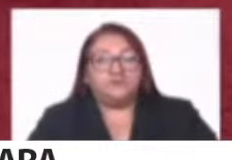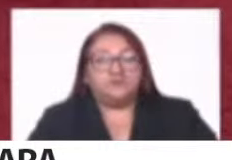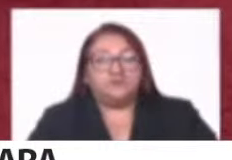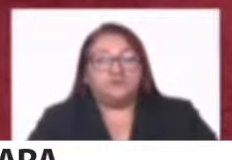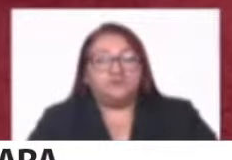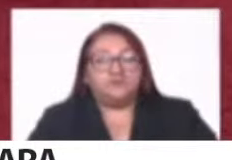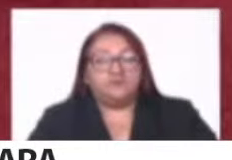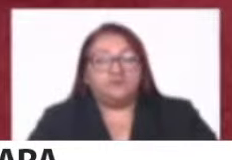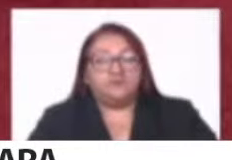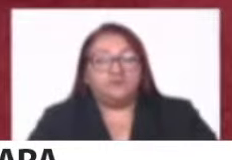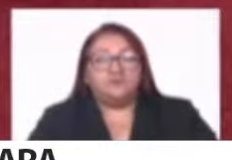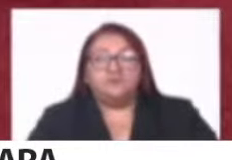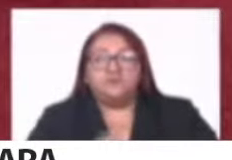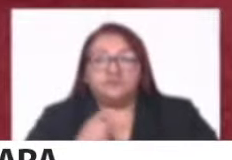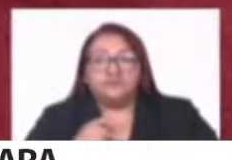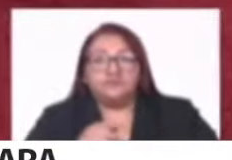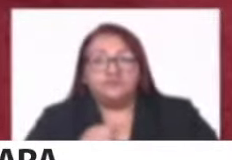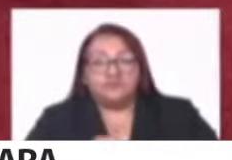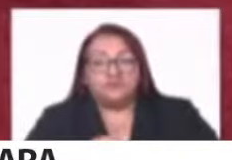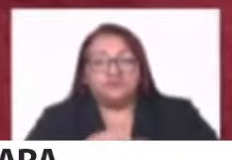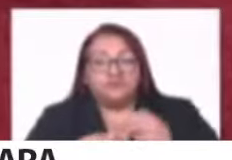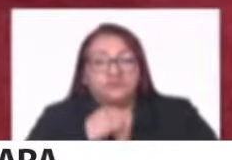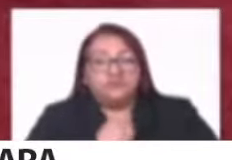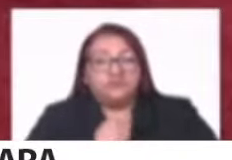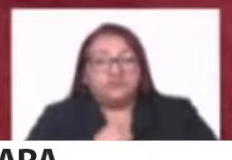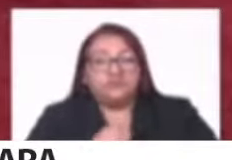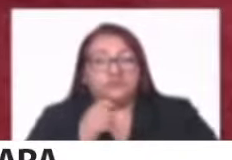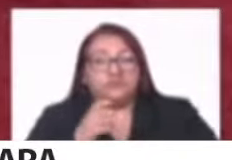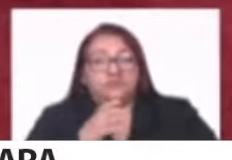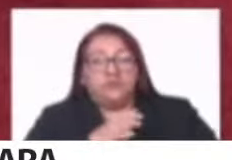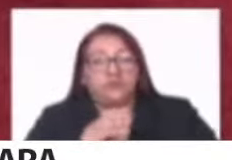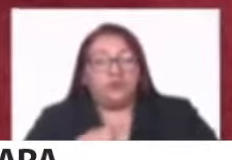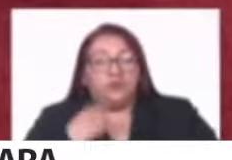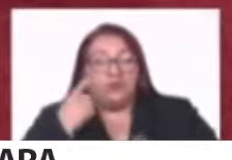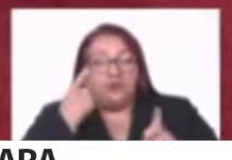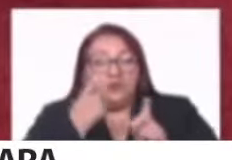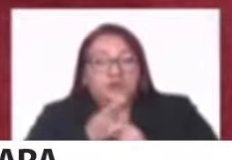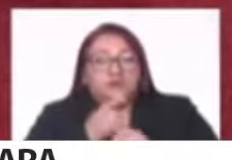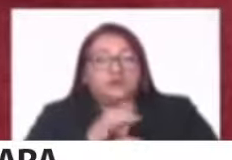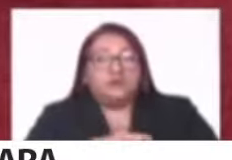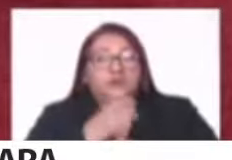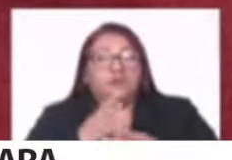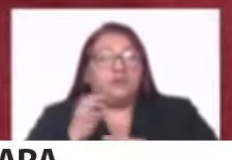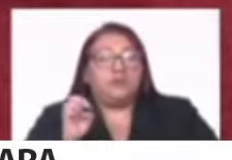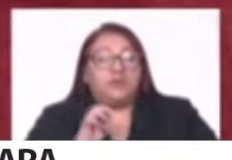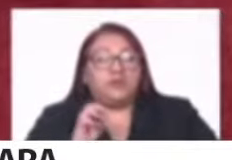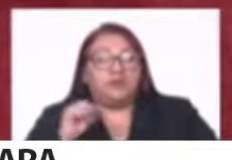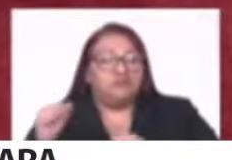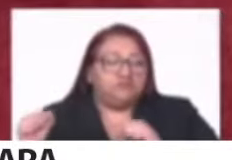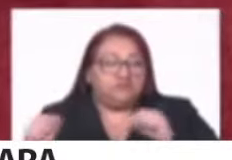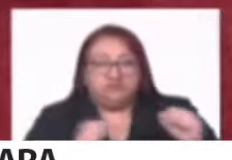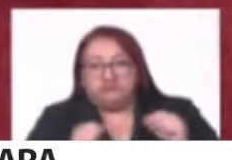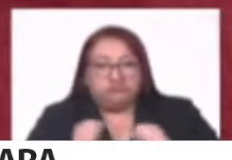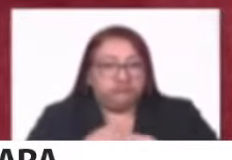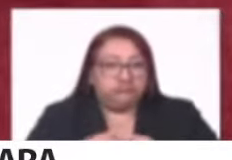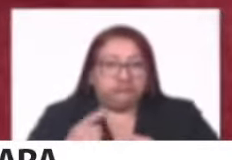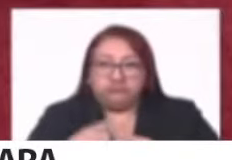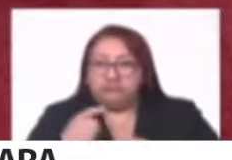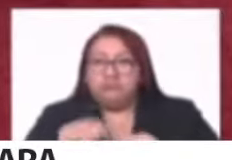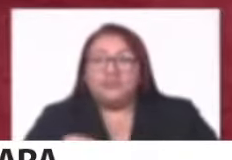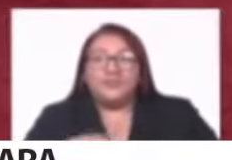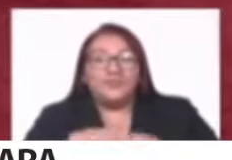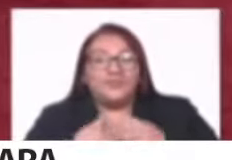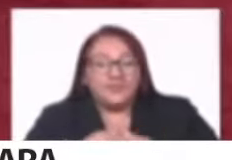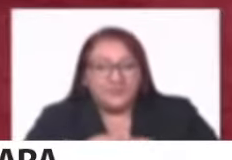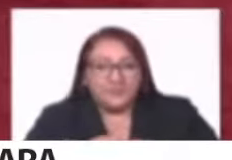En continuación de las acciones que está tomando el gobierno para hacer frente a las emergencias y desastres naturales y en el